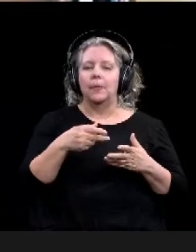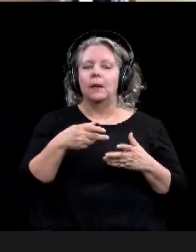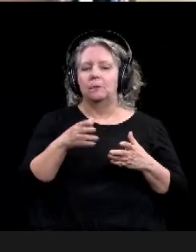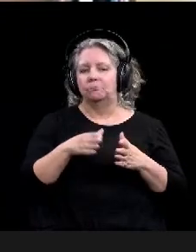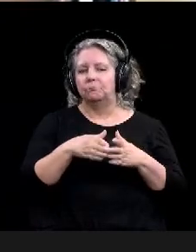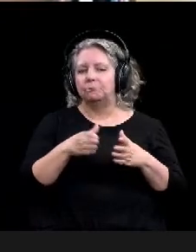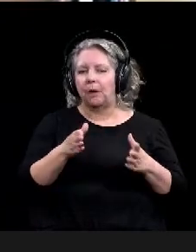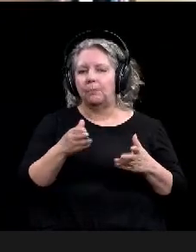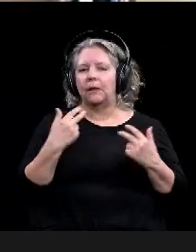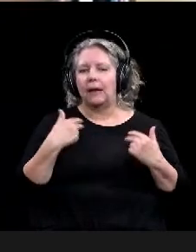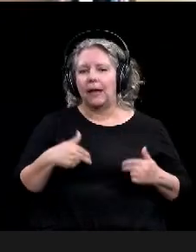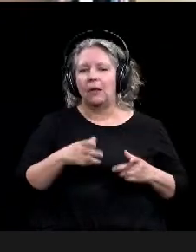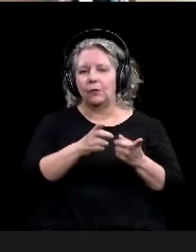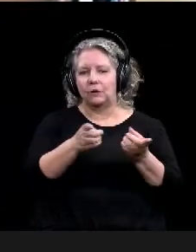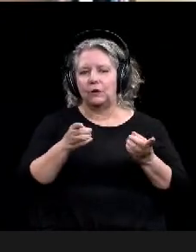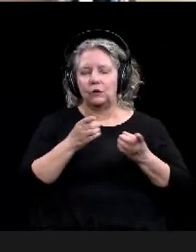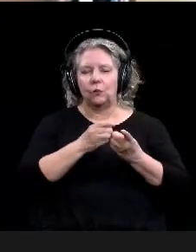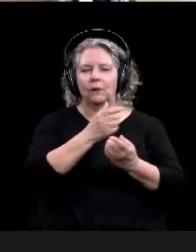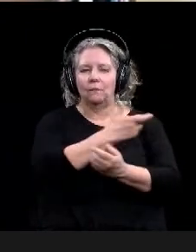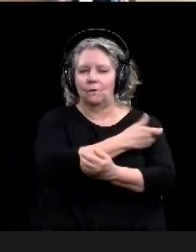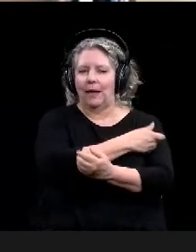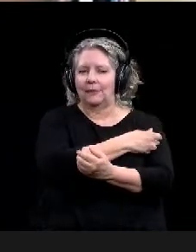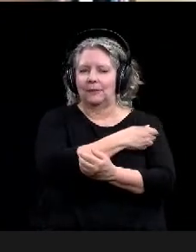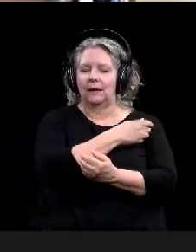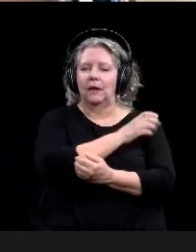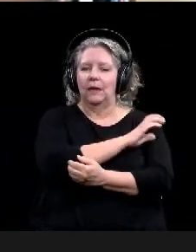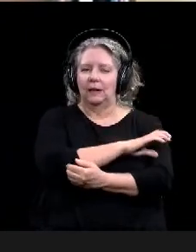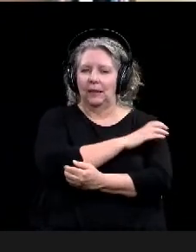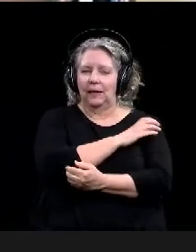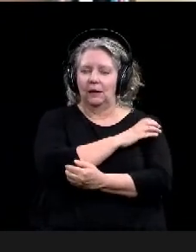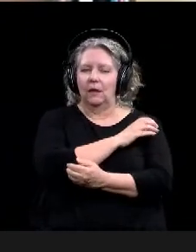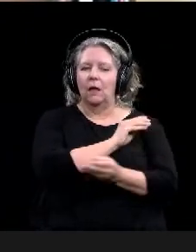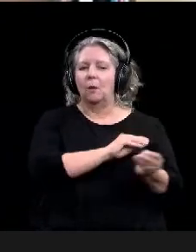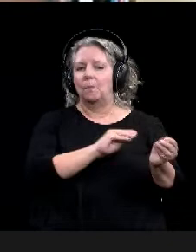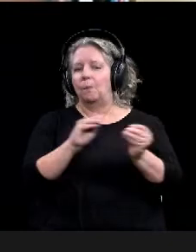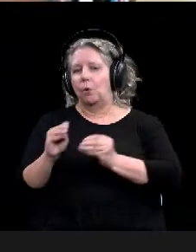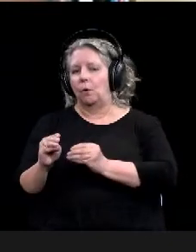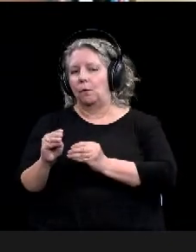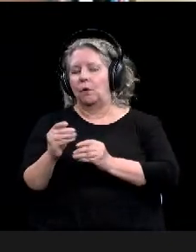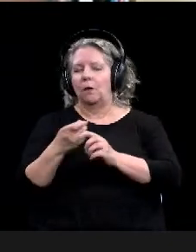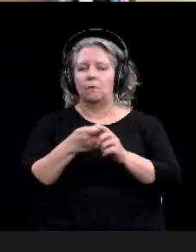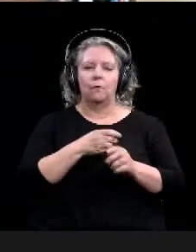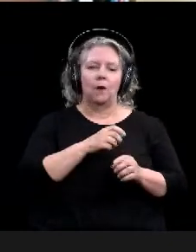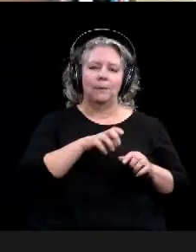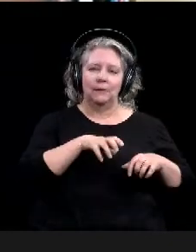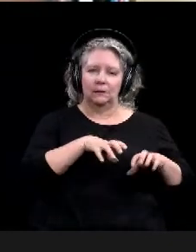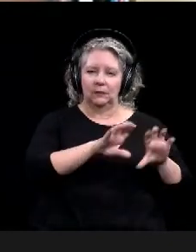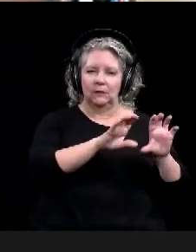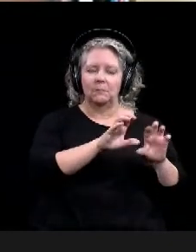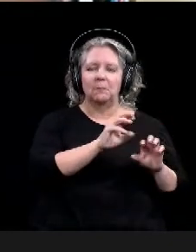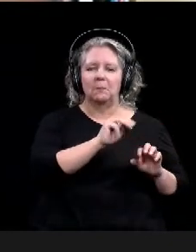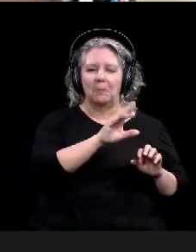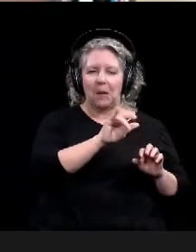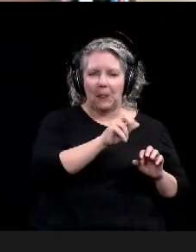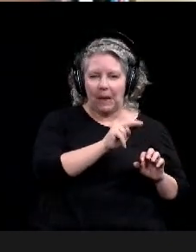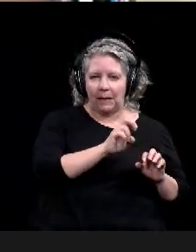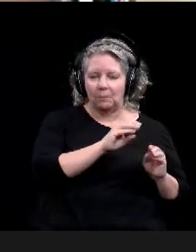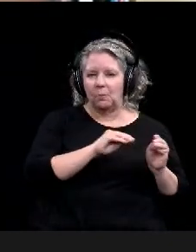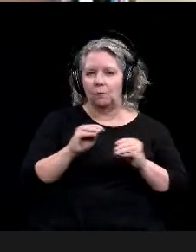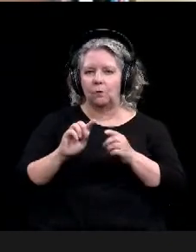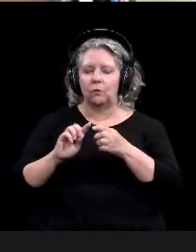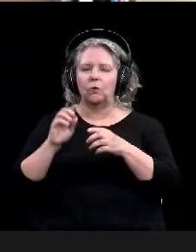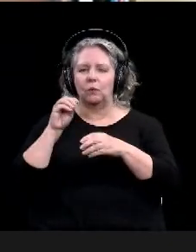ya se movieron de mccain a la conversión de wake o mañana y el viernes